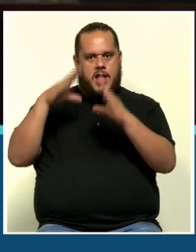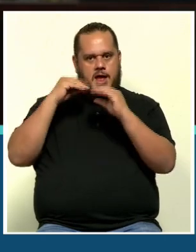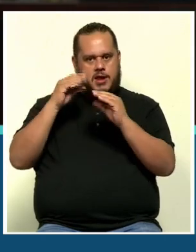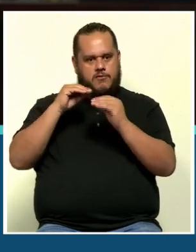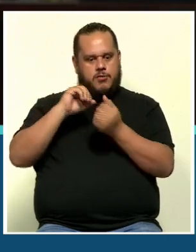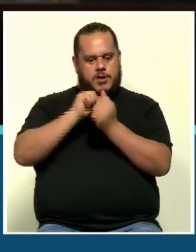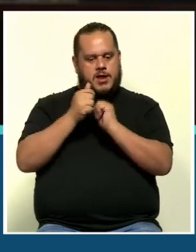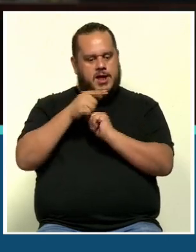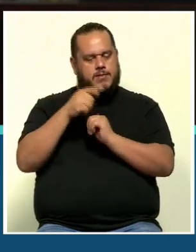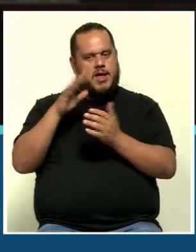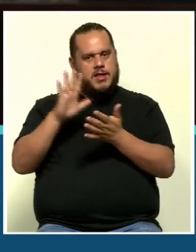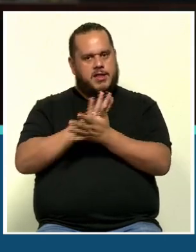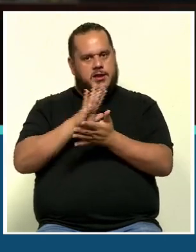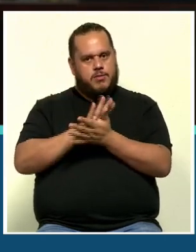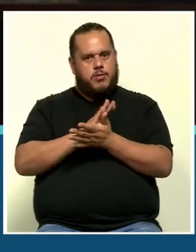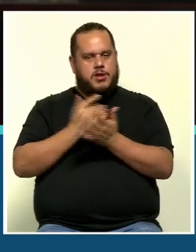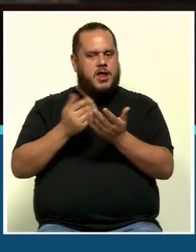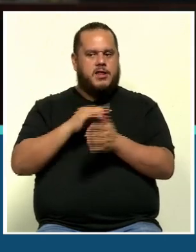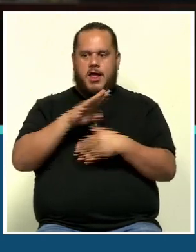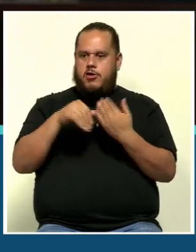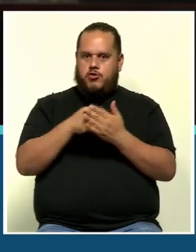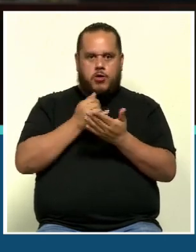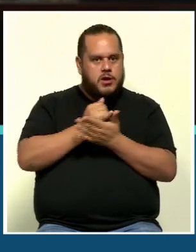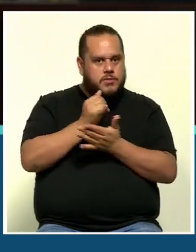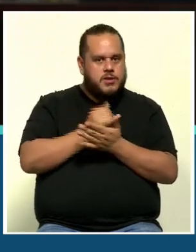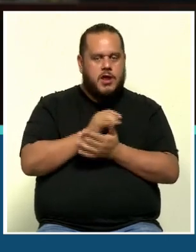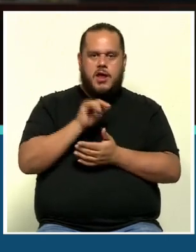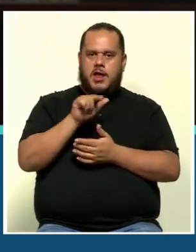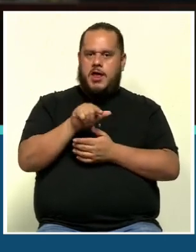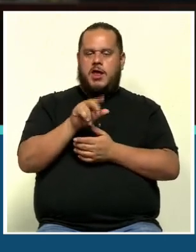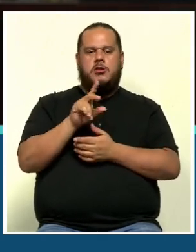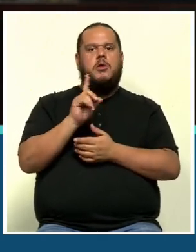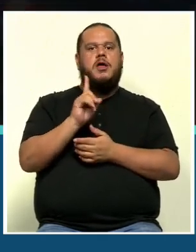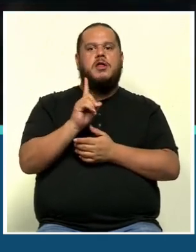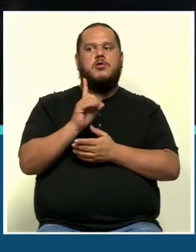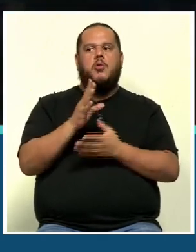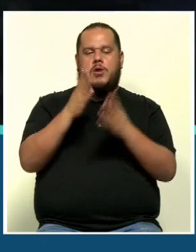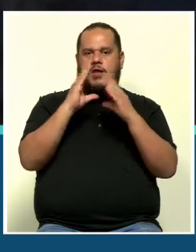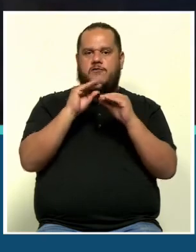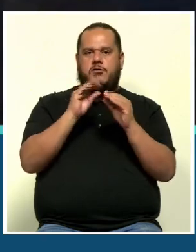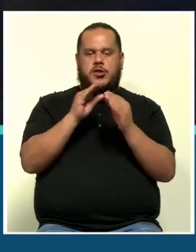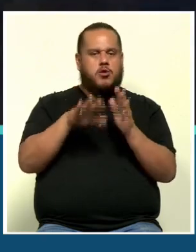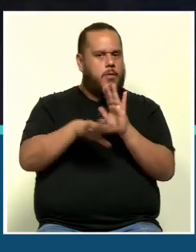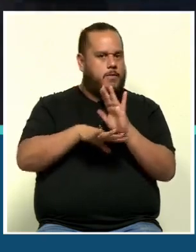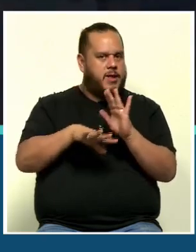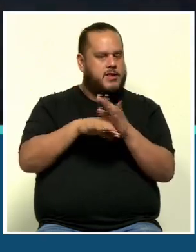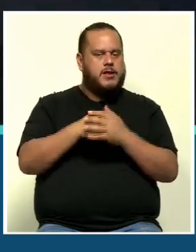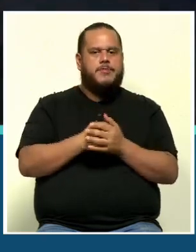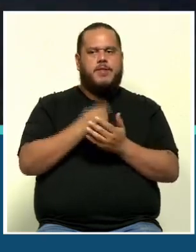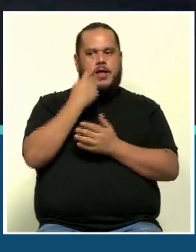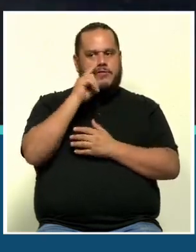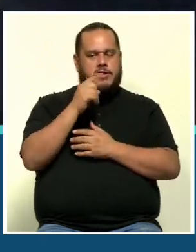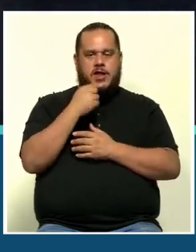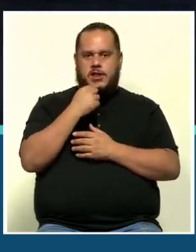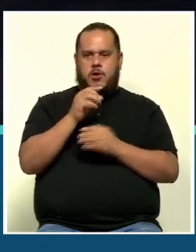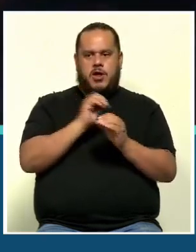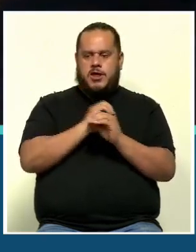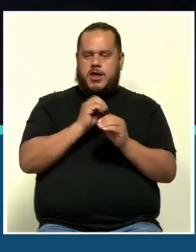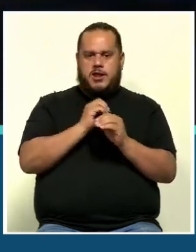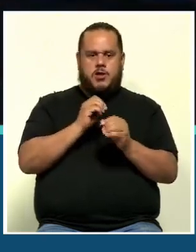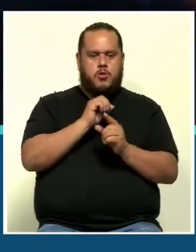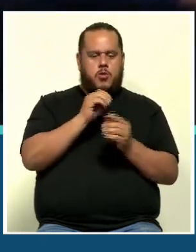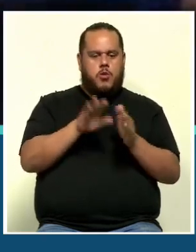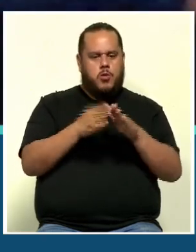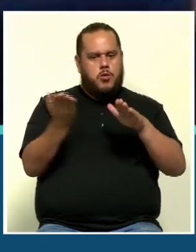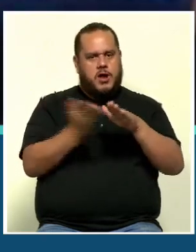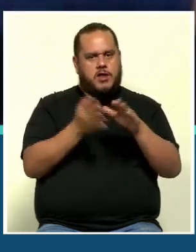reporte sean toda la investigación. Es simplemente un insumo. El fiscal fue más allá y señaló que ningún caso importante se